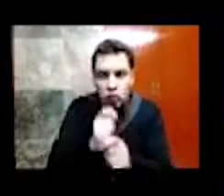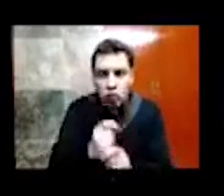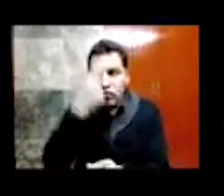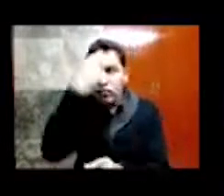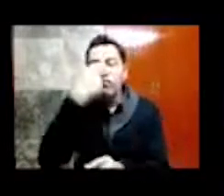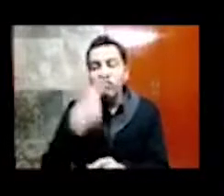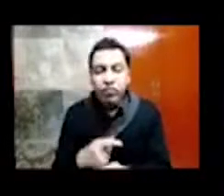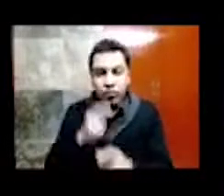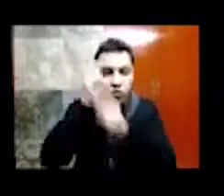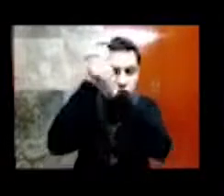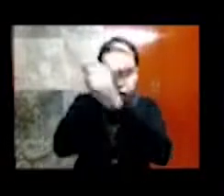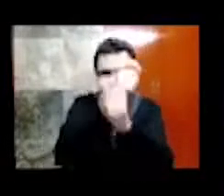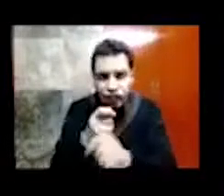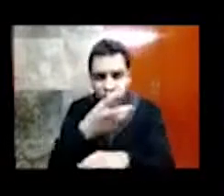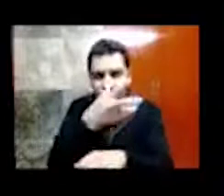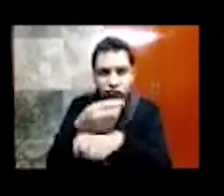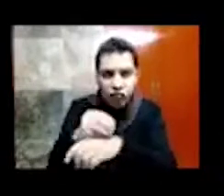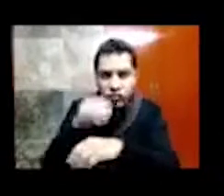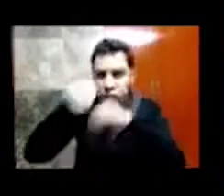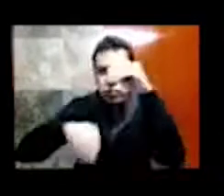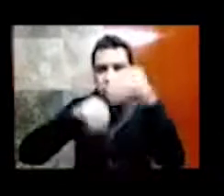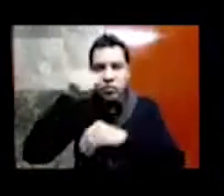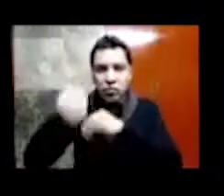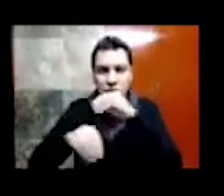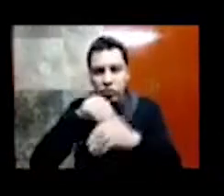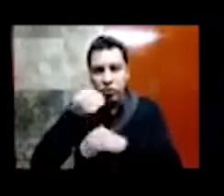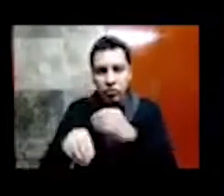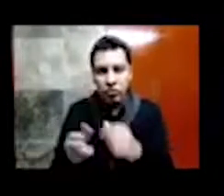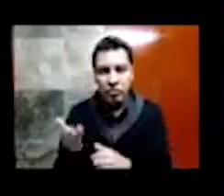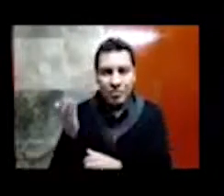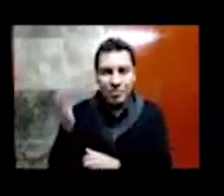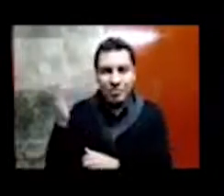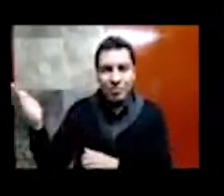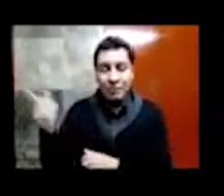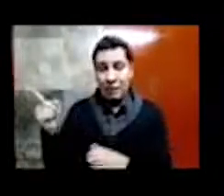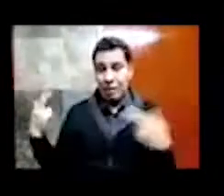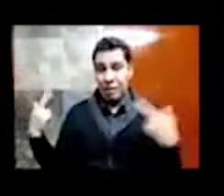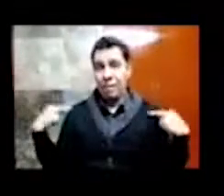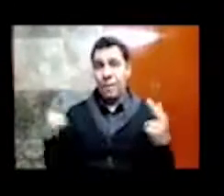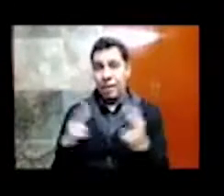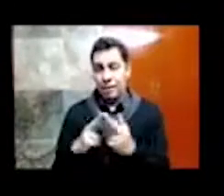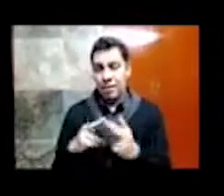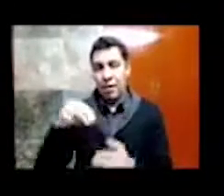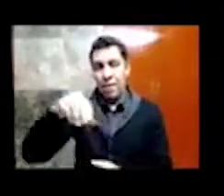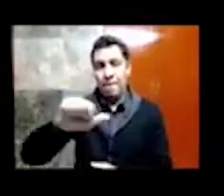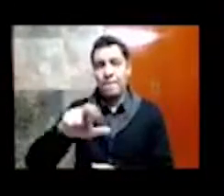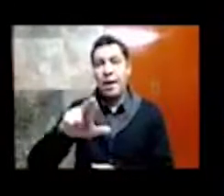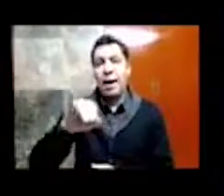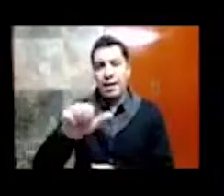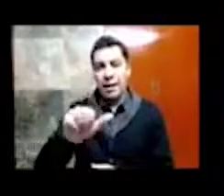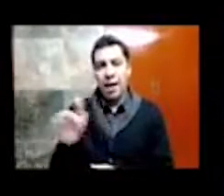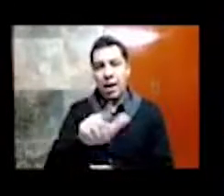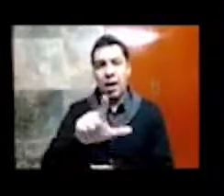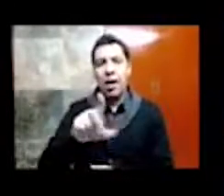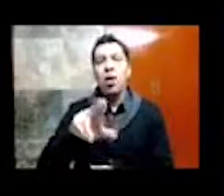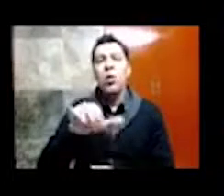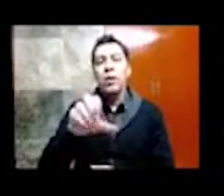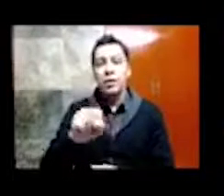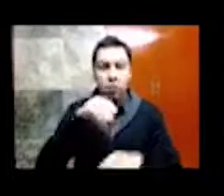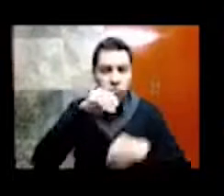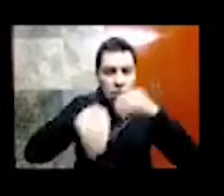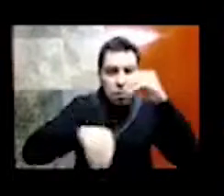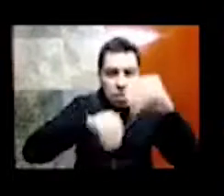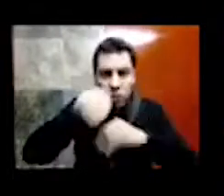la Coyolxauhqui, aquí arriba a la izquierda está la profesora María Luisa Franco trabajando en la consolidación